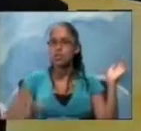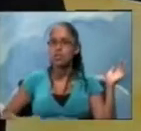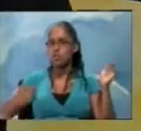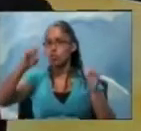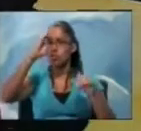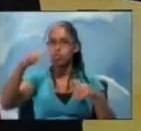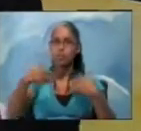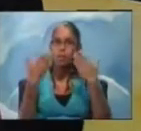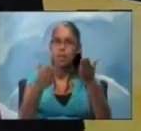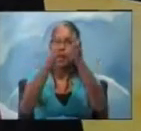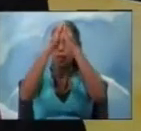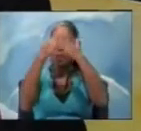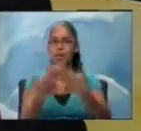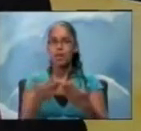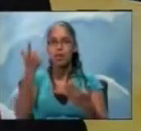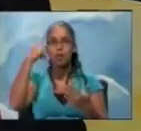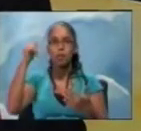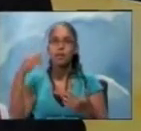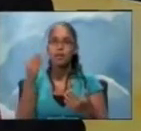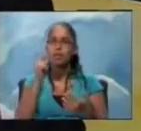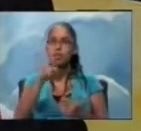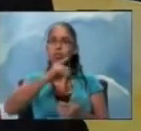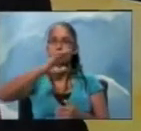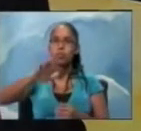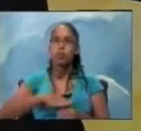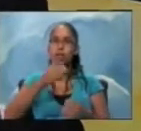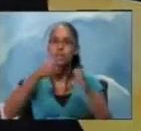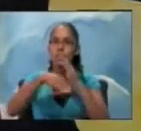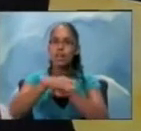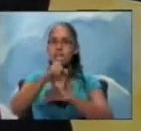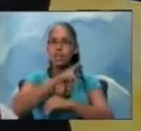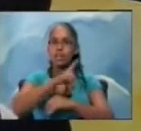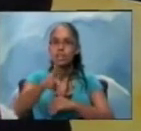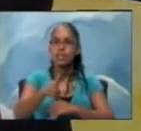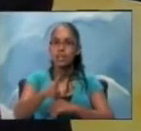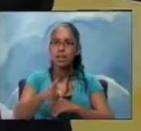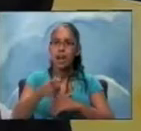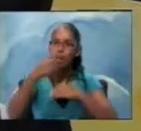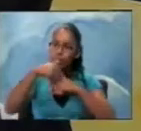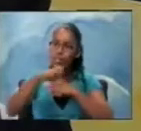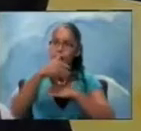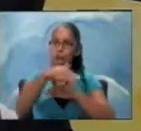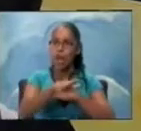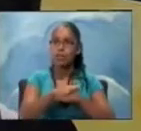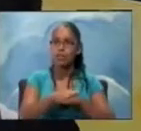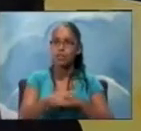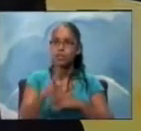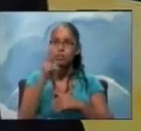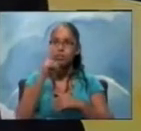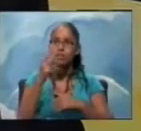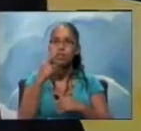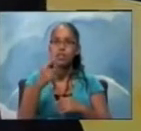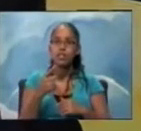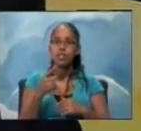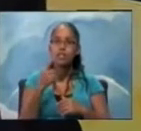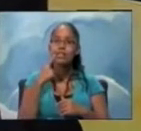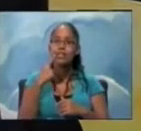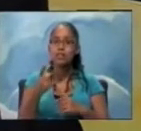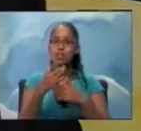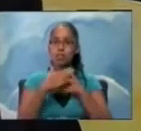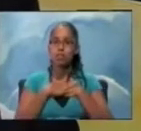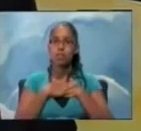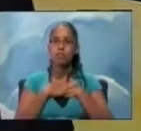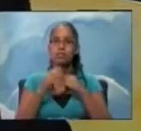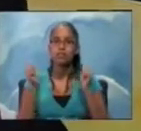¿Y para qué es la palabra? Para que usted pueda salir adelante. Y mire como le dijeron, dinos,